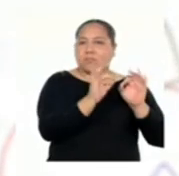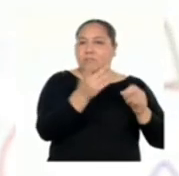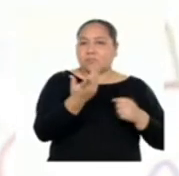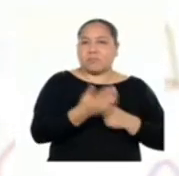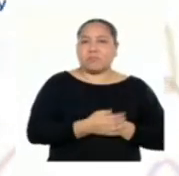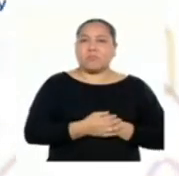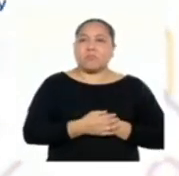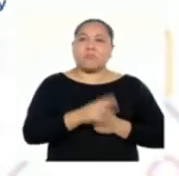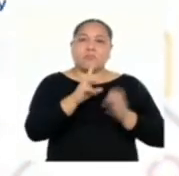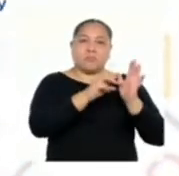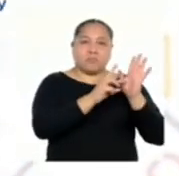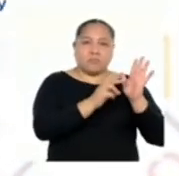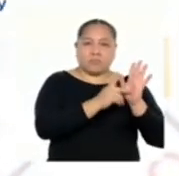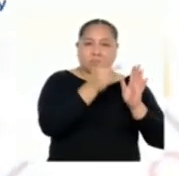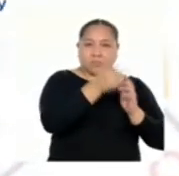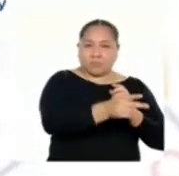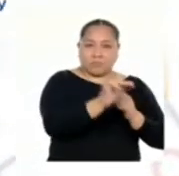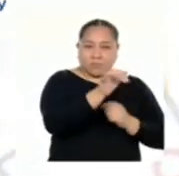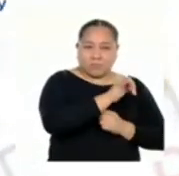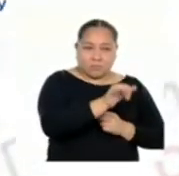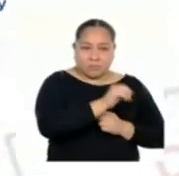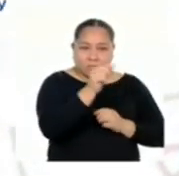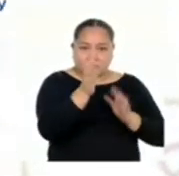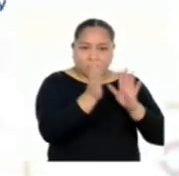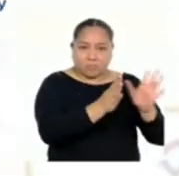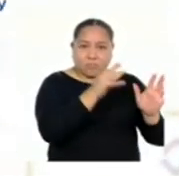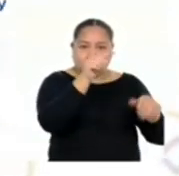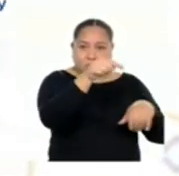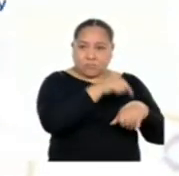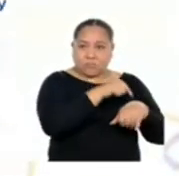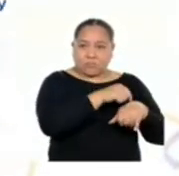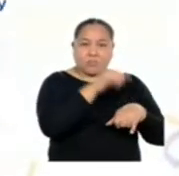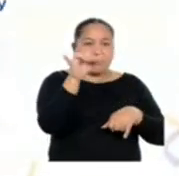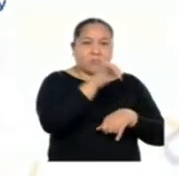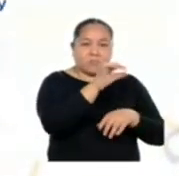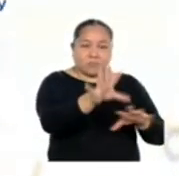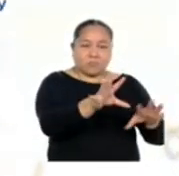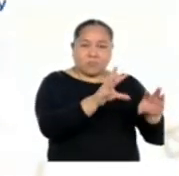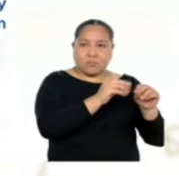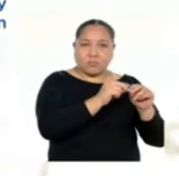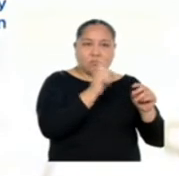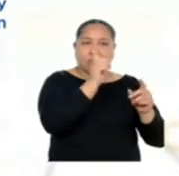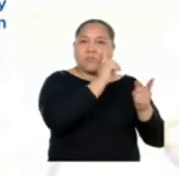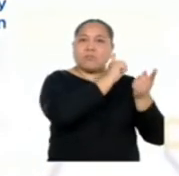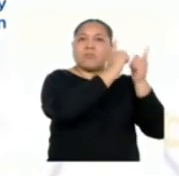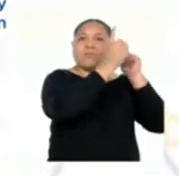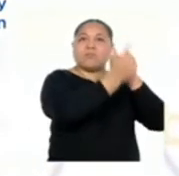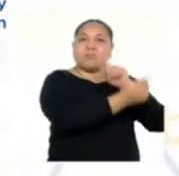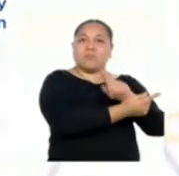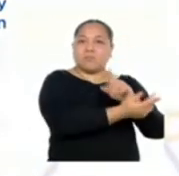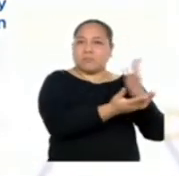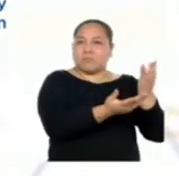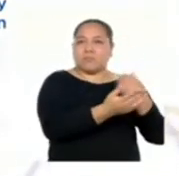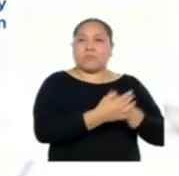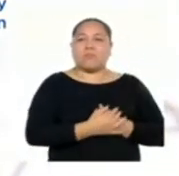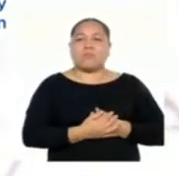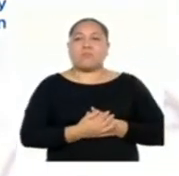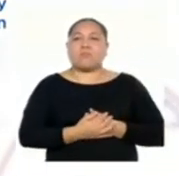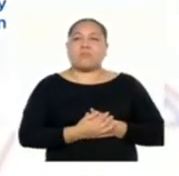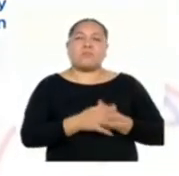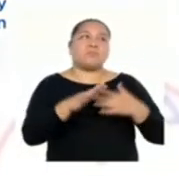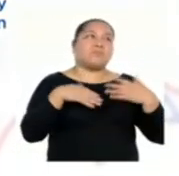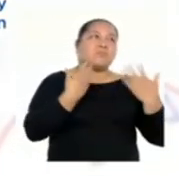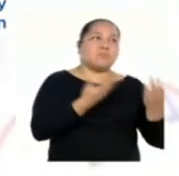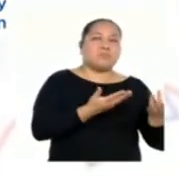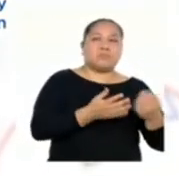persona, es decir, tal y como fueron hechas en su momento, sin ninguna modificación posterior.